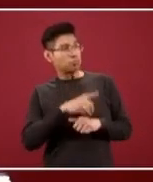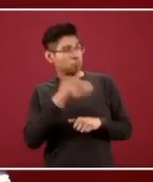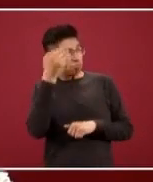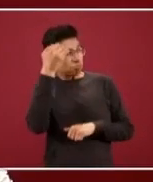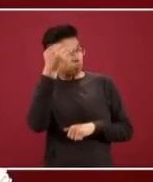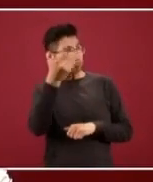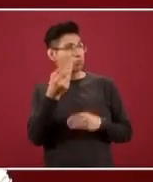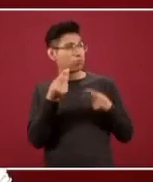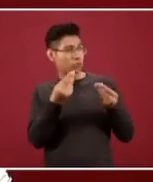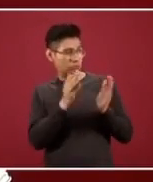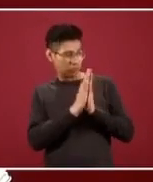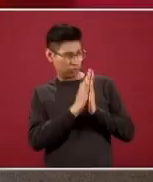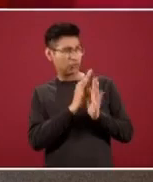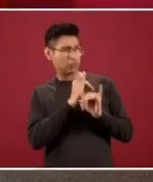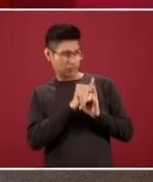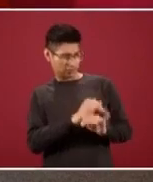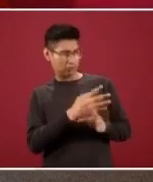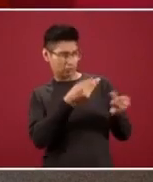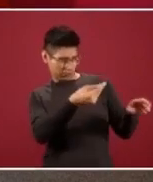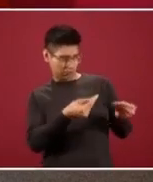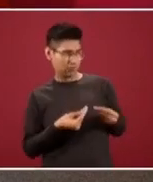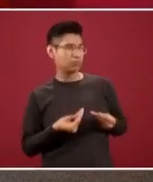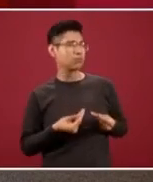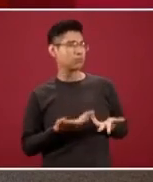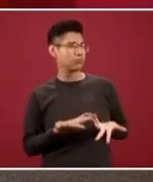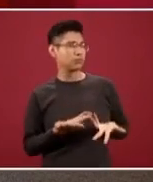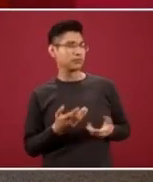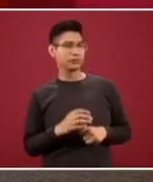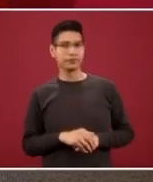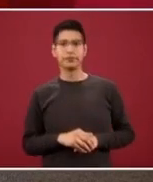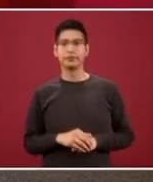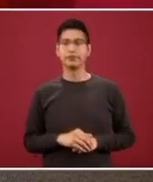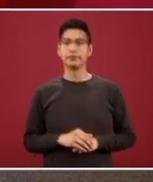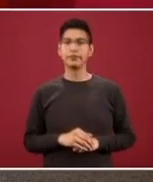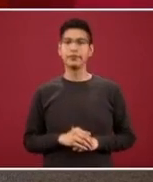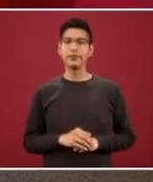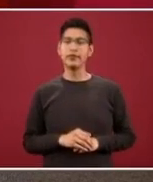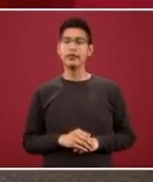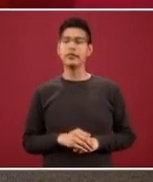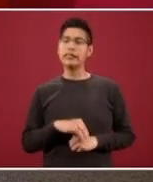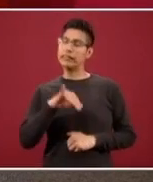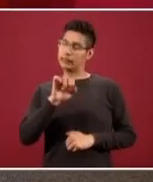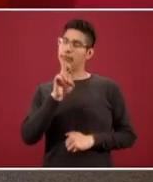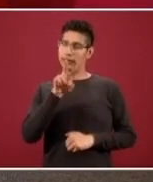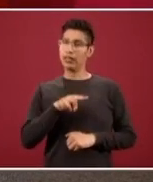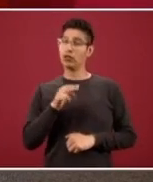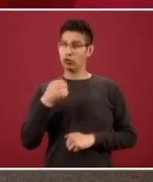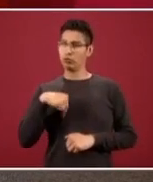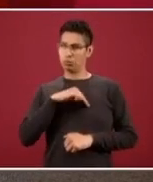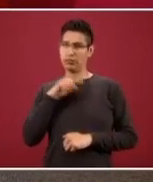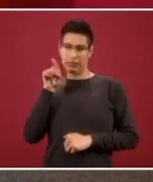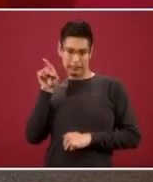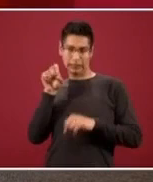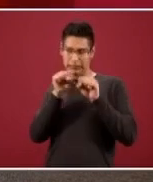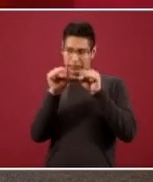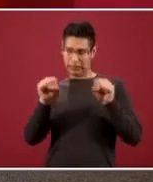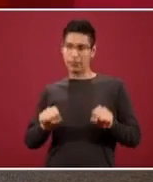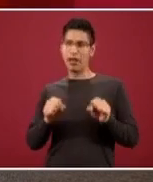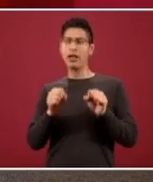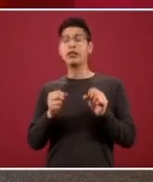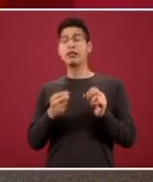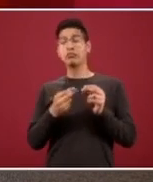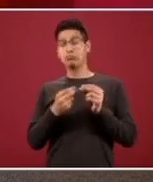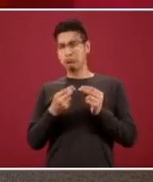tener esa información, ¿no? Sí, como tal, como le comentábamos, el Sistema Nacional de Vigilancia Epidemiológica realiza el